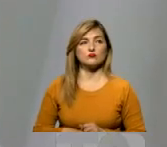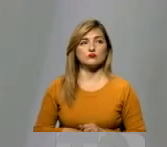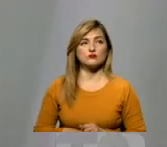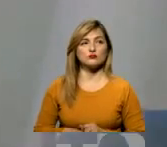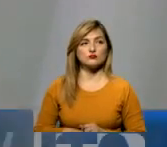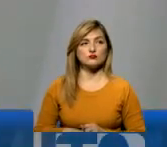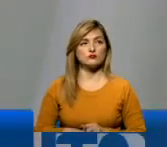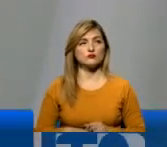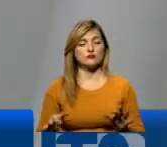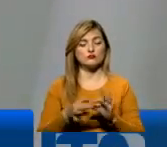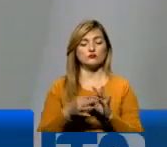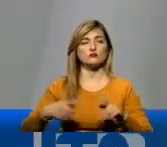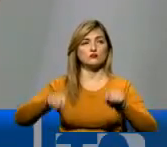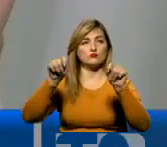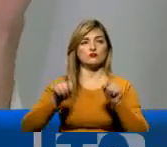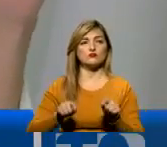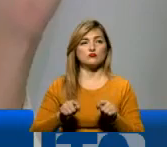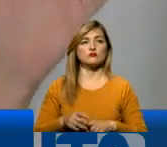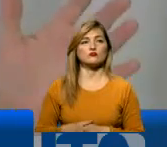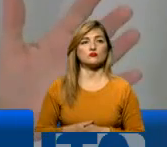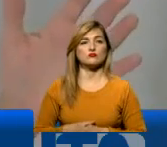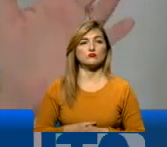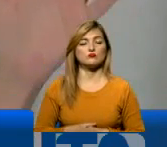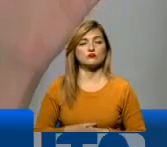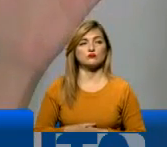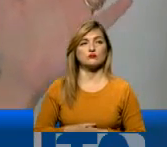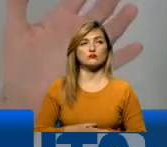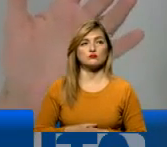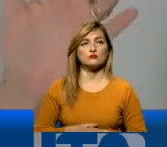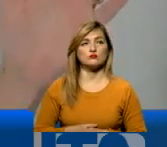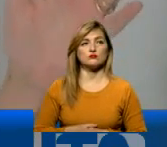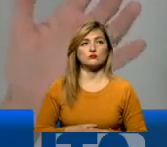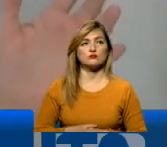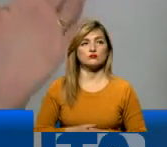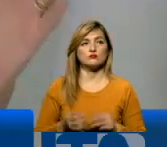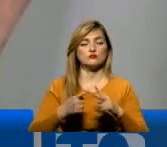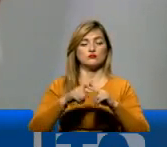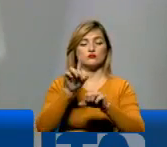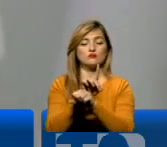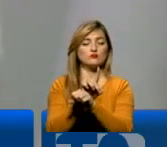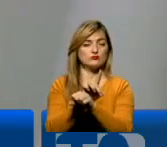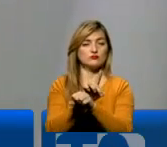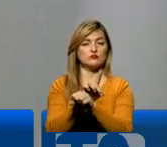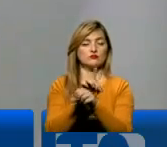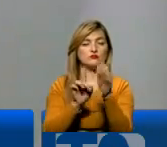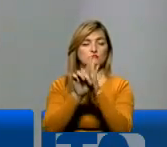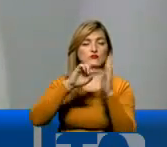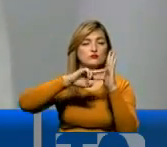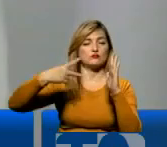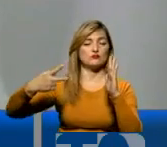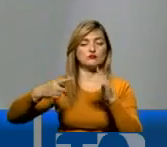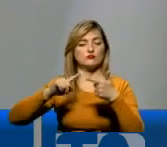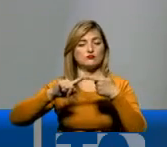Es un convenio que incluye herramientas efectivamente médicas, desarrollo